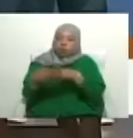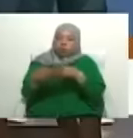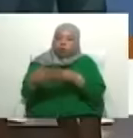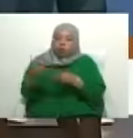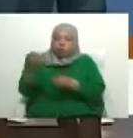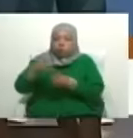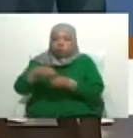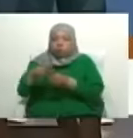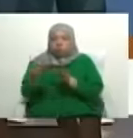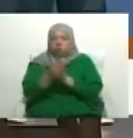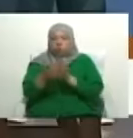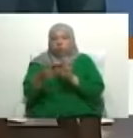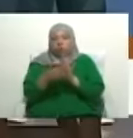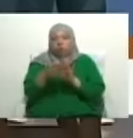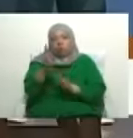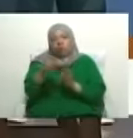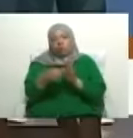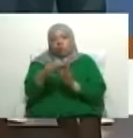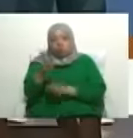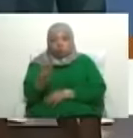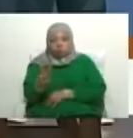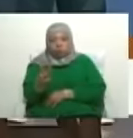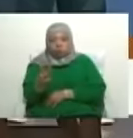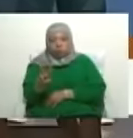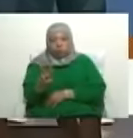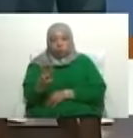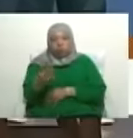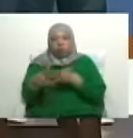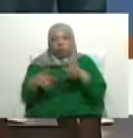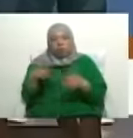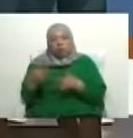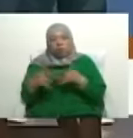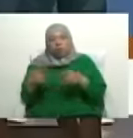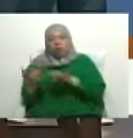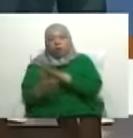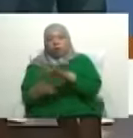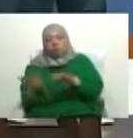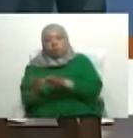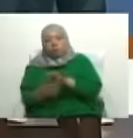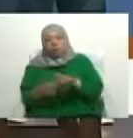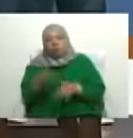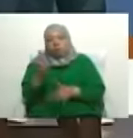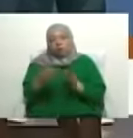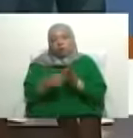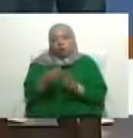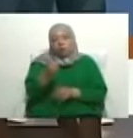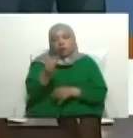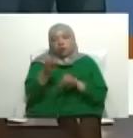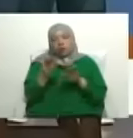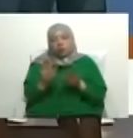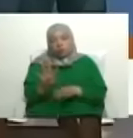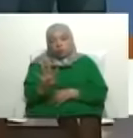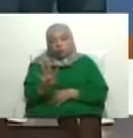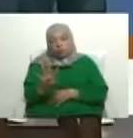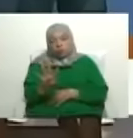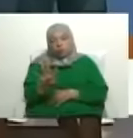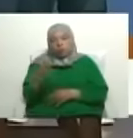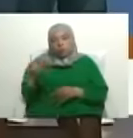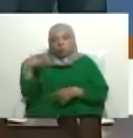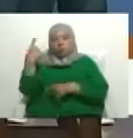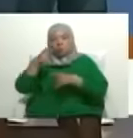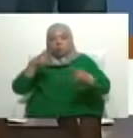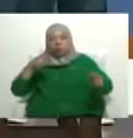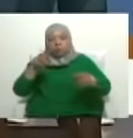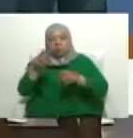en el golpe del 2002, en las acciones de violencia en el 2014, en las guarimbas del